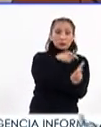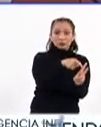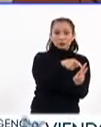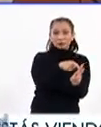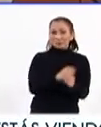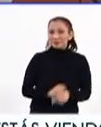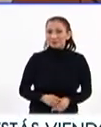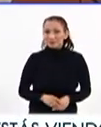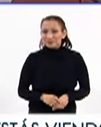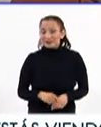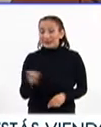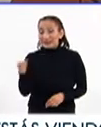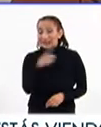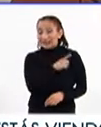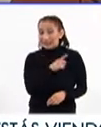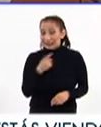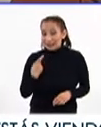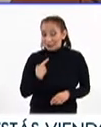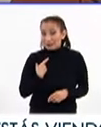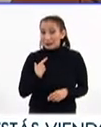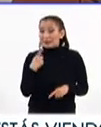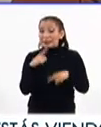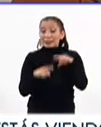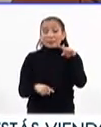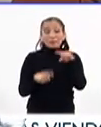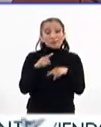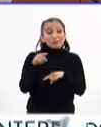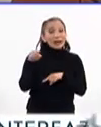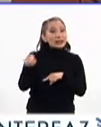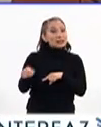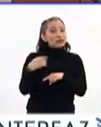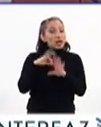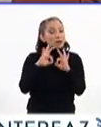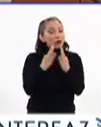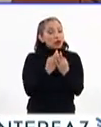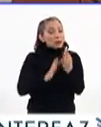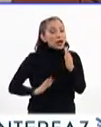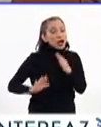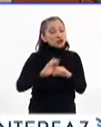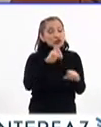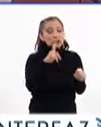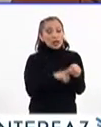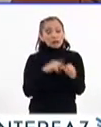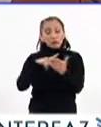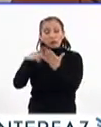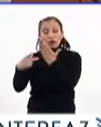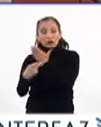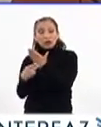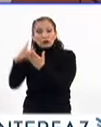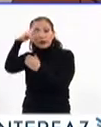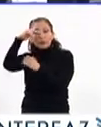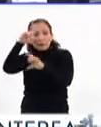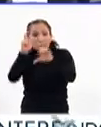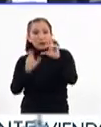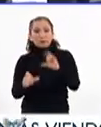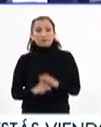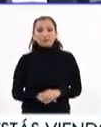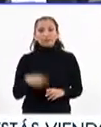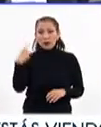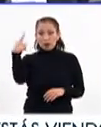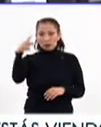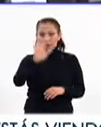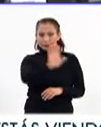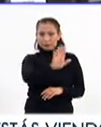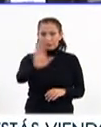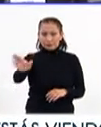alumnos, y debe estar en función de un modelo social y de un proyecto de nación. Desde su